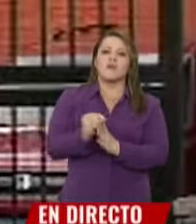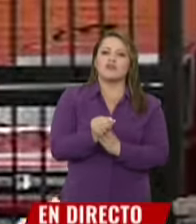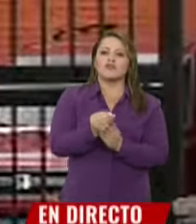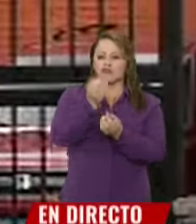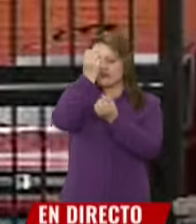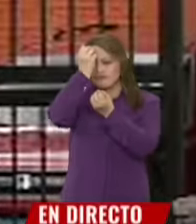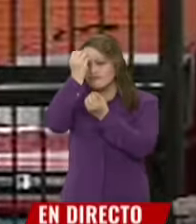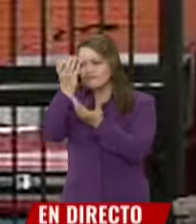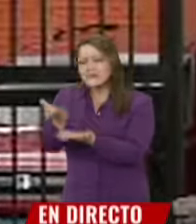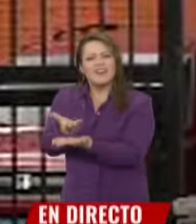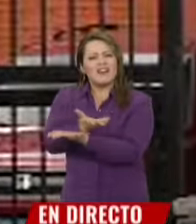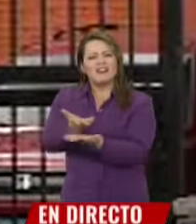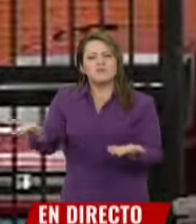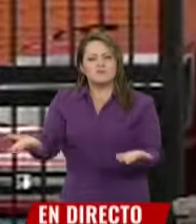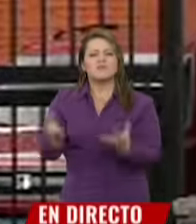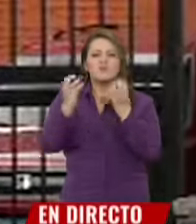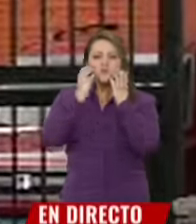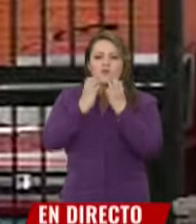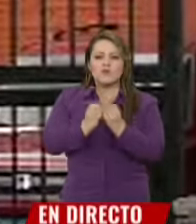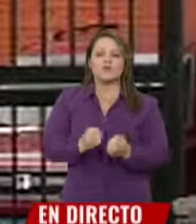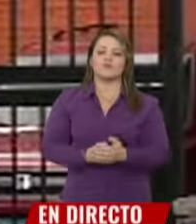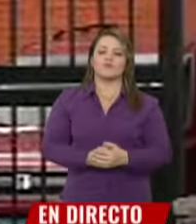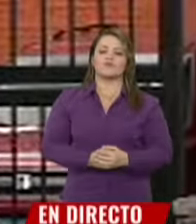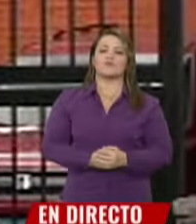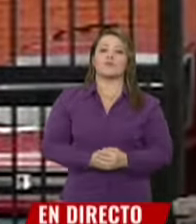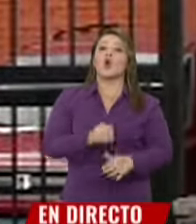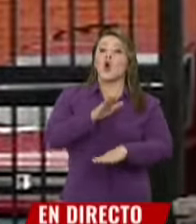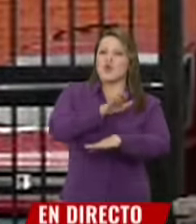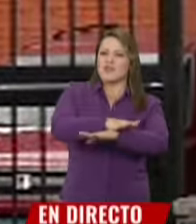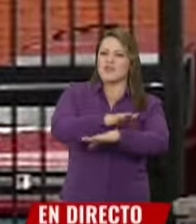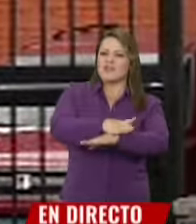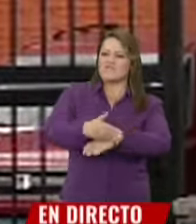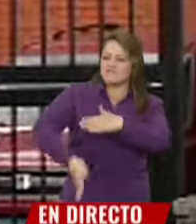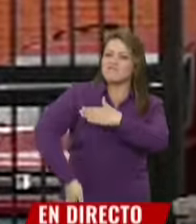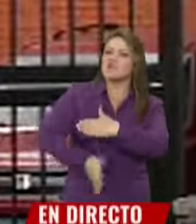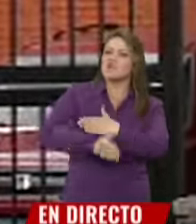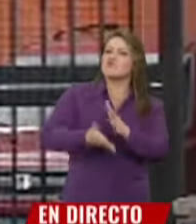manifestado que en las horas de la tarde se estará pronunciando sobre esos posibles homenajes.